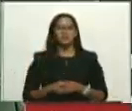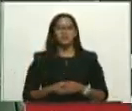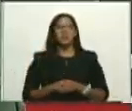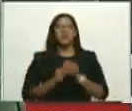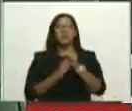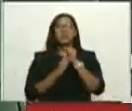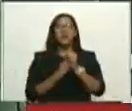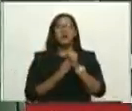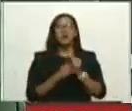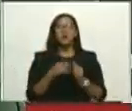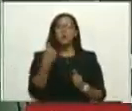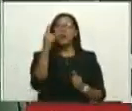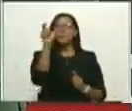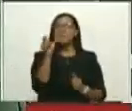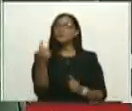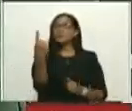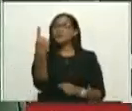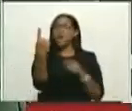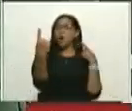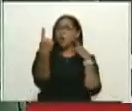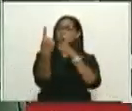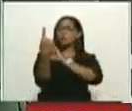liderazgo unipersonal, caudillesco,